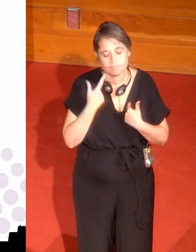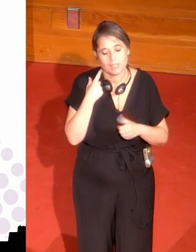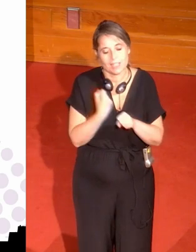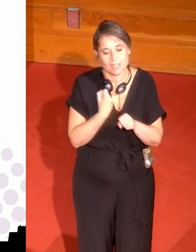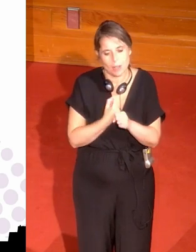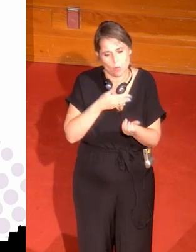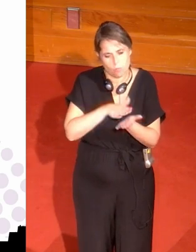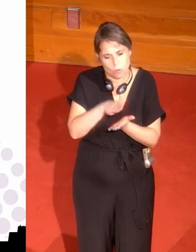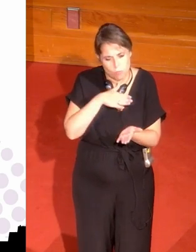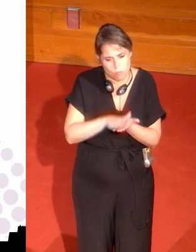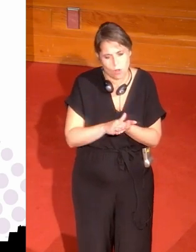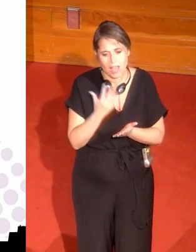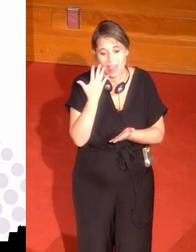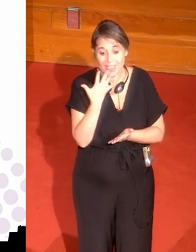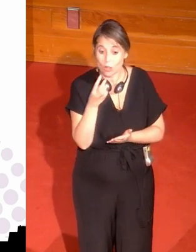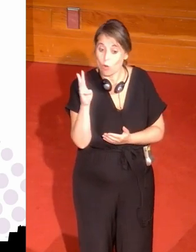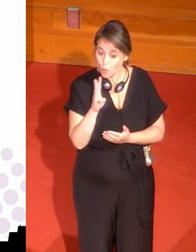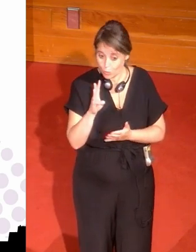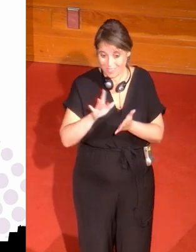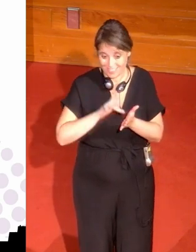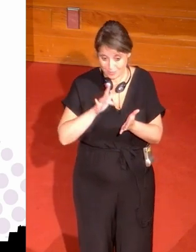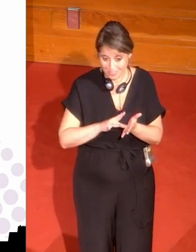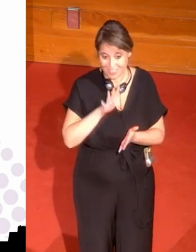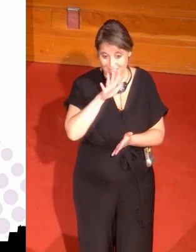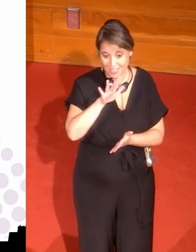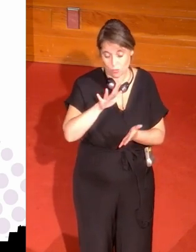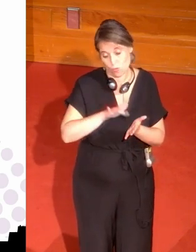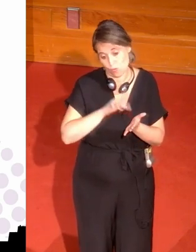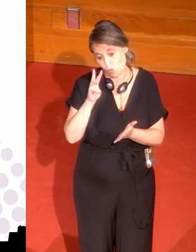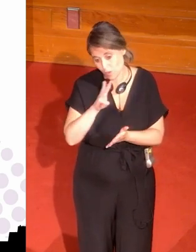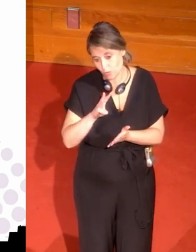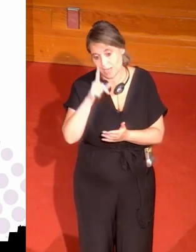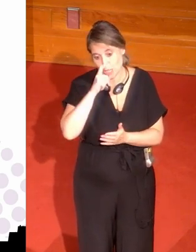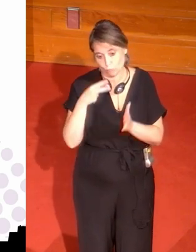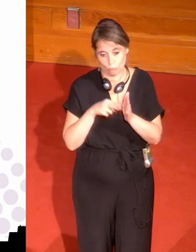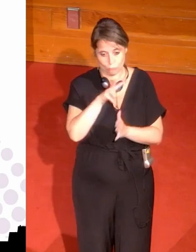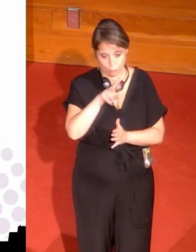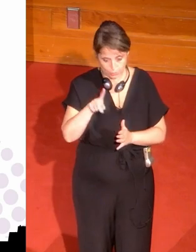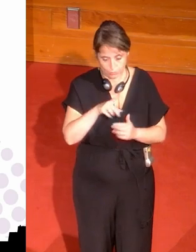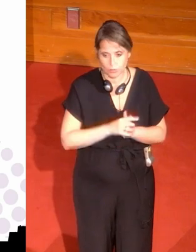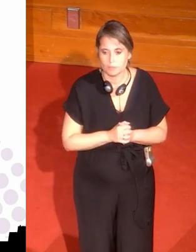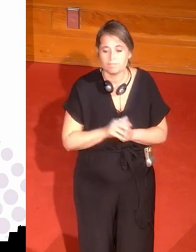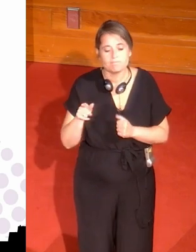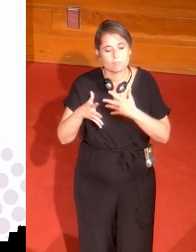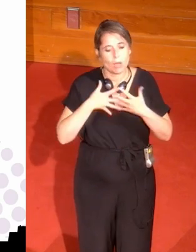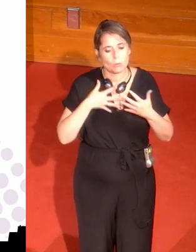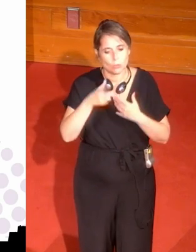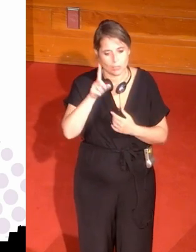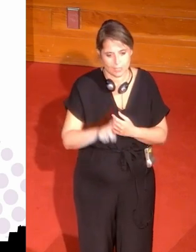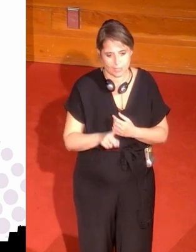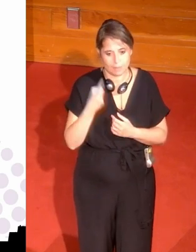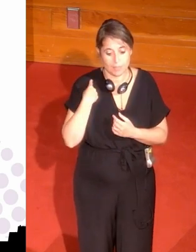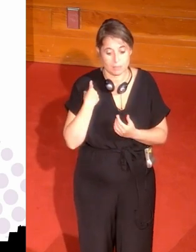trabajo fue publicado en por c vbl por la revista c vbl en el año 2021 y es autora también del